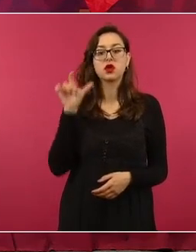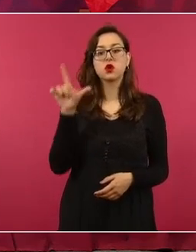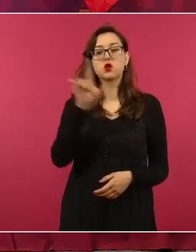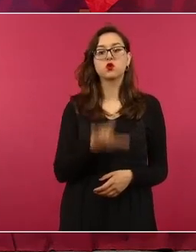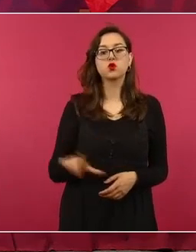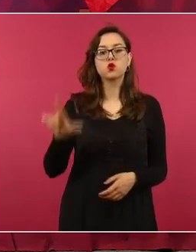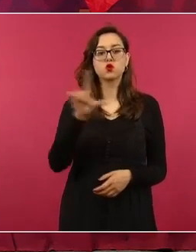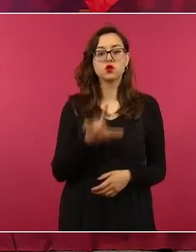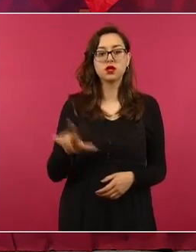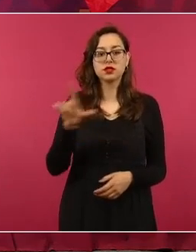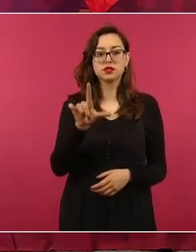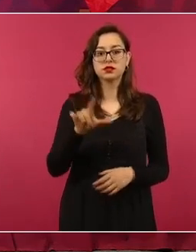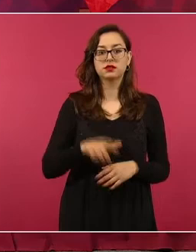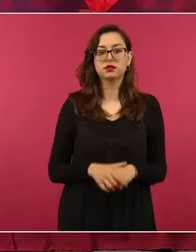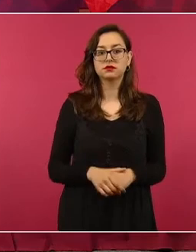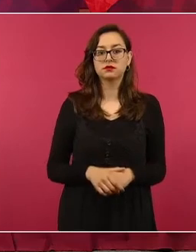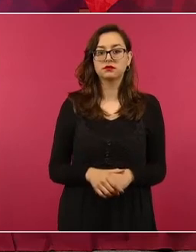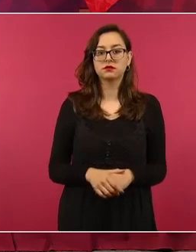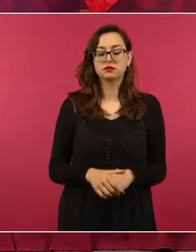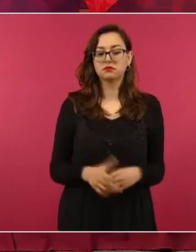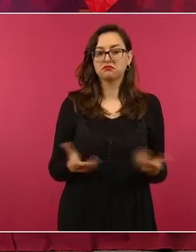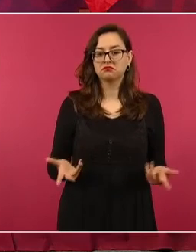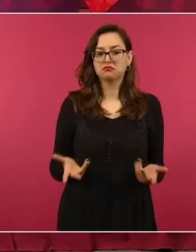Baja a 60